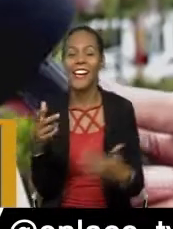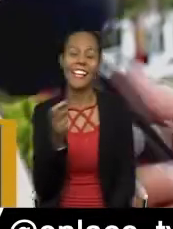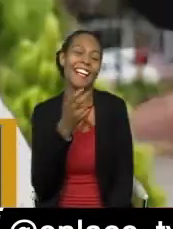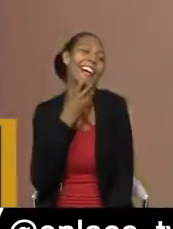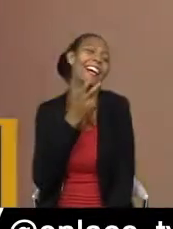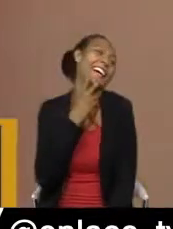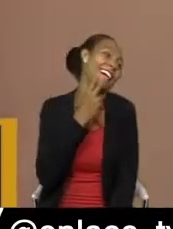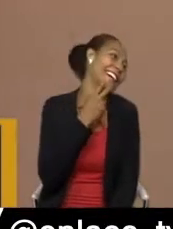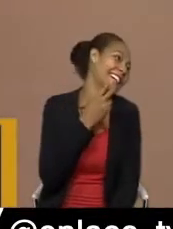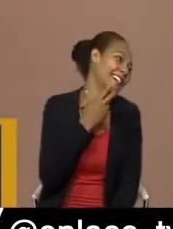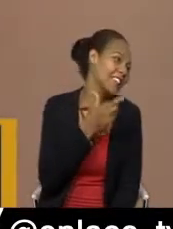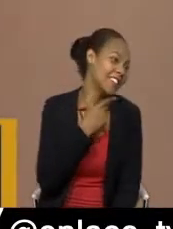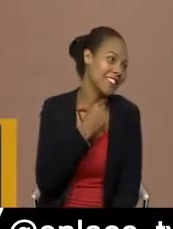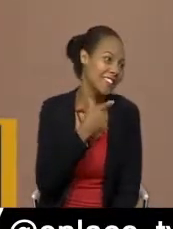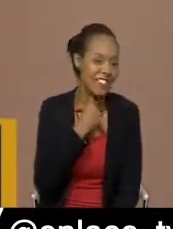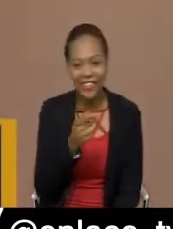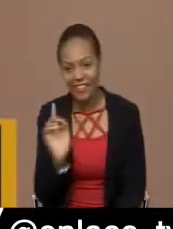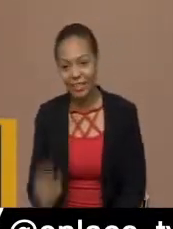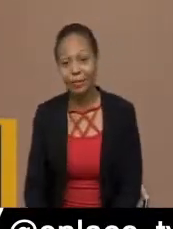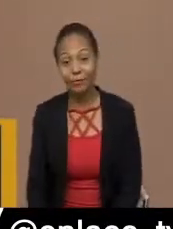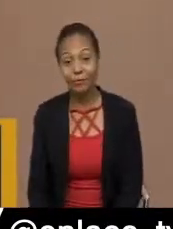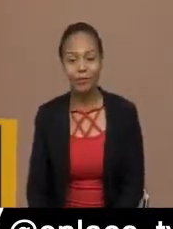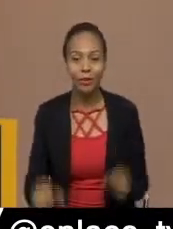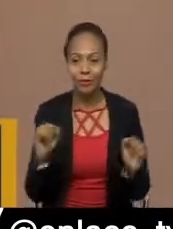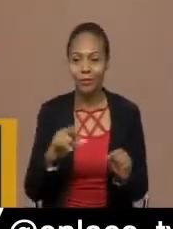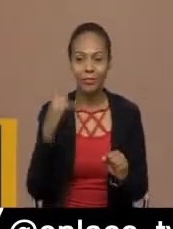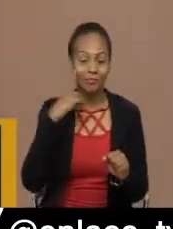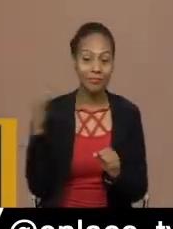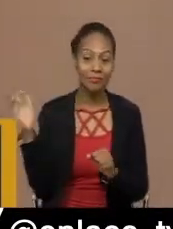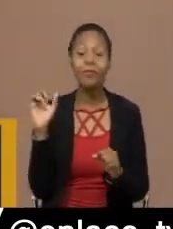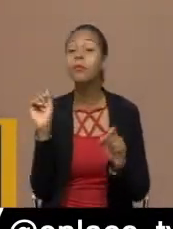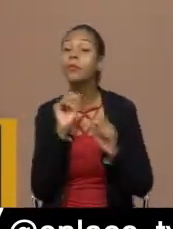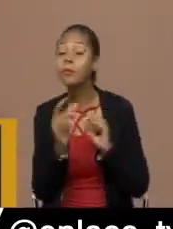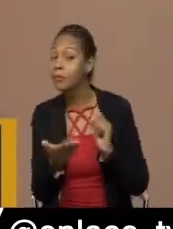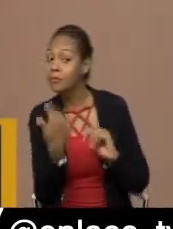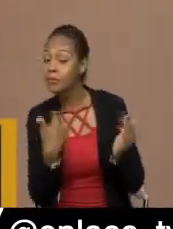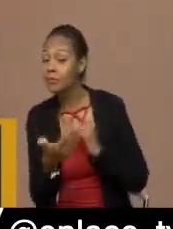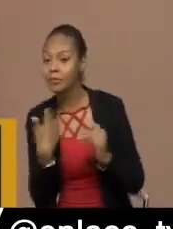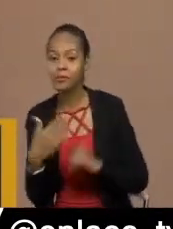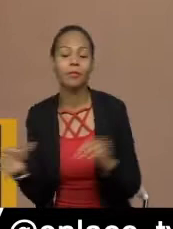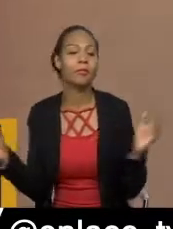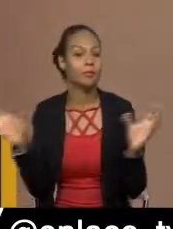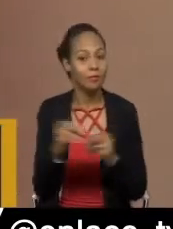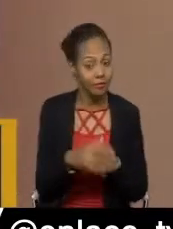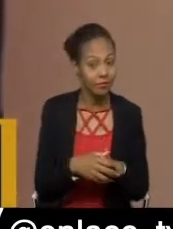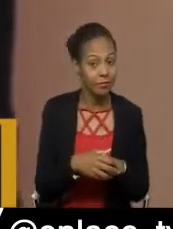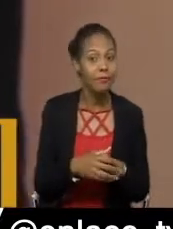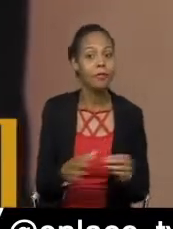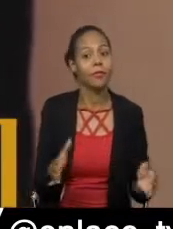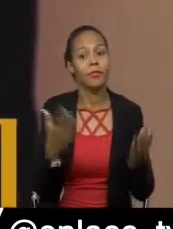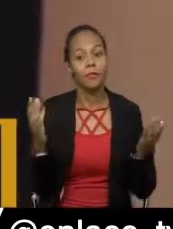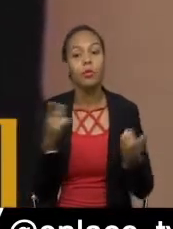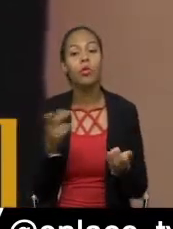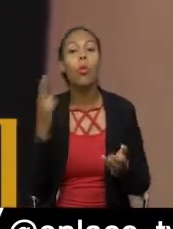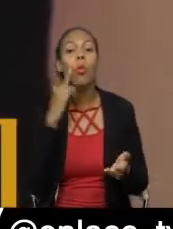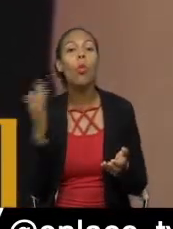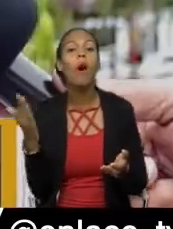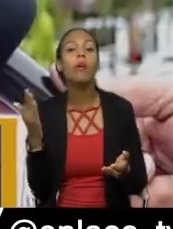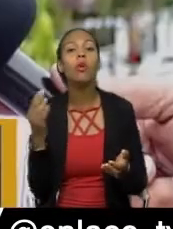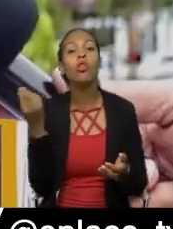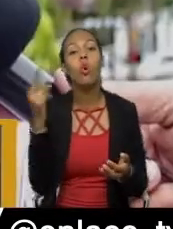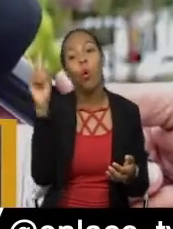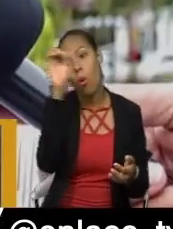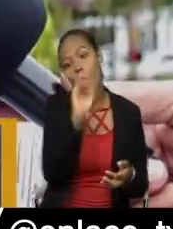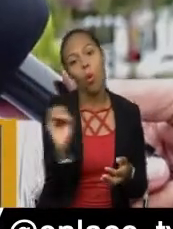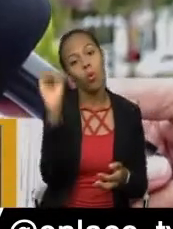Isabela Santomingo. Para morirse de la risa es la consigna de quienes convocan a este evento. Recordarles a todos que este Stand Comedy se llevará a cabo el próximo 12 de octubre en el